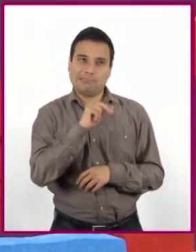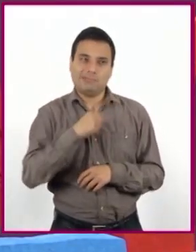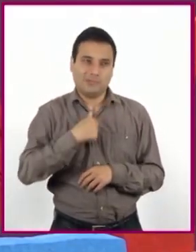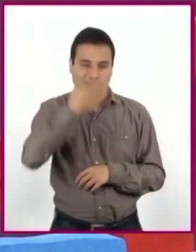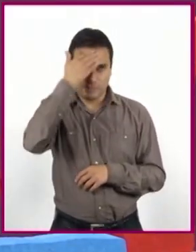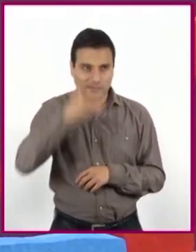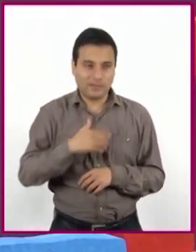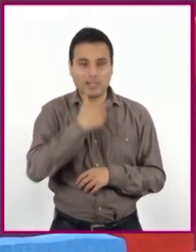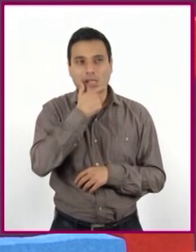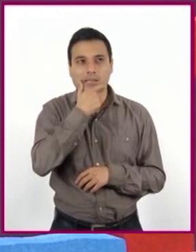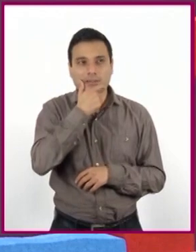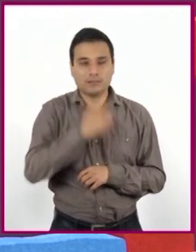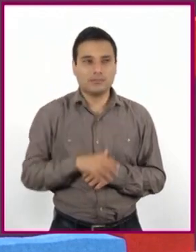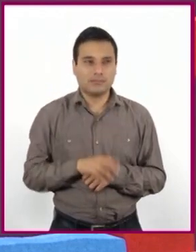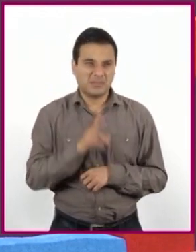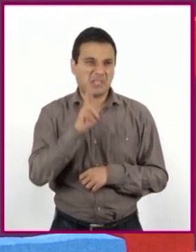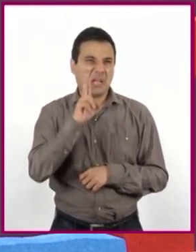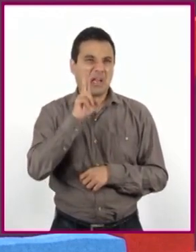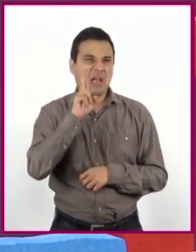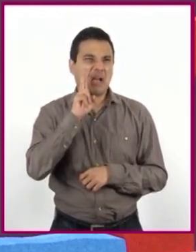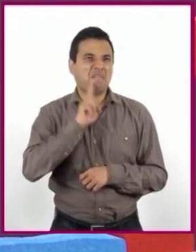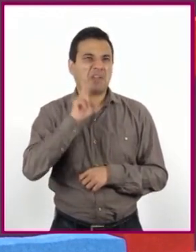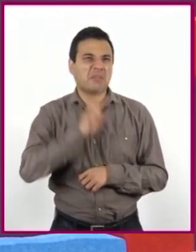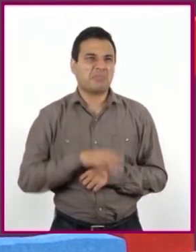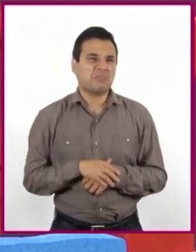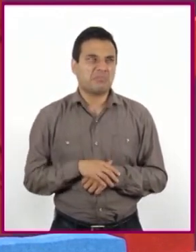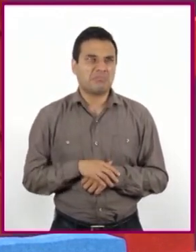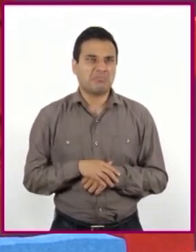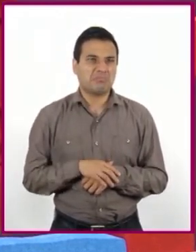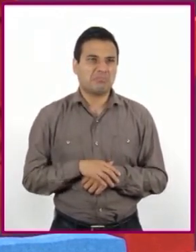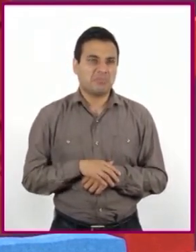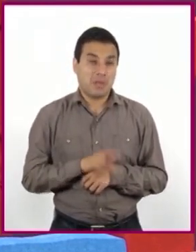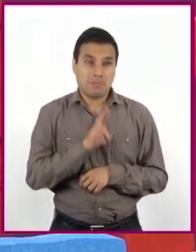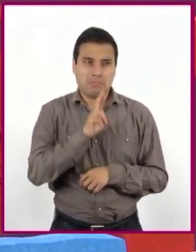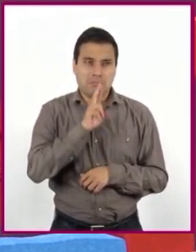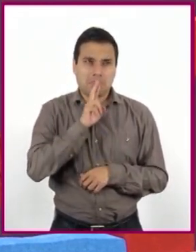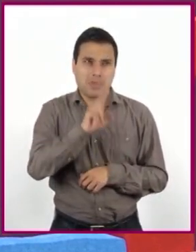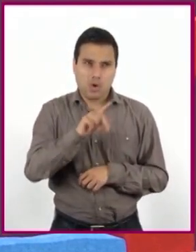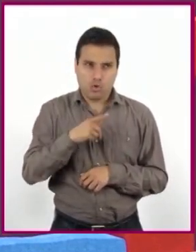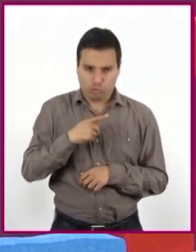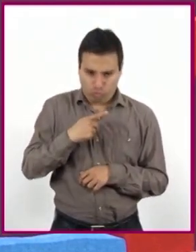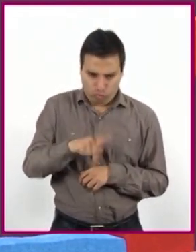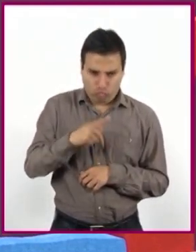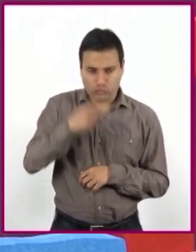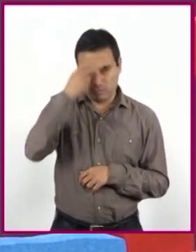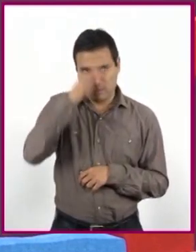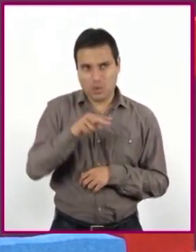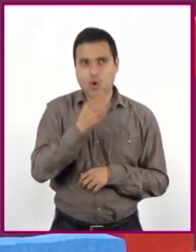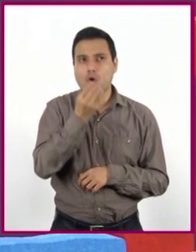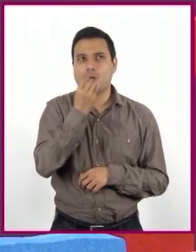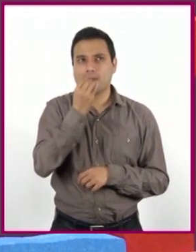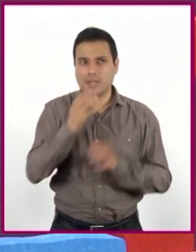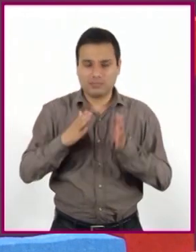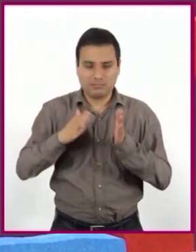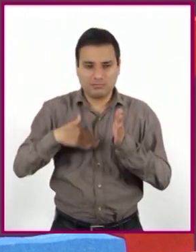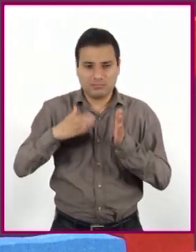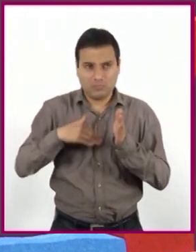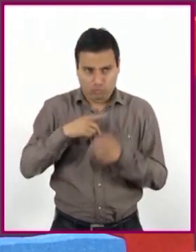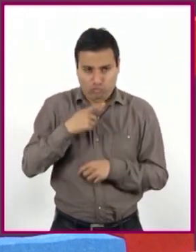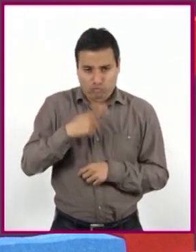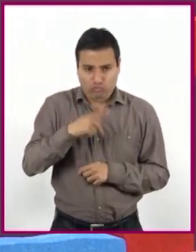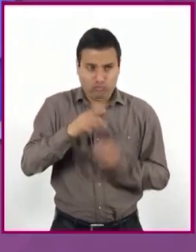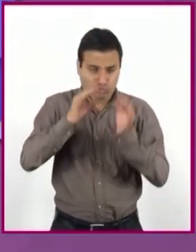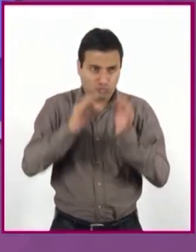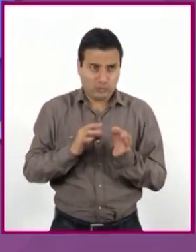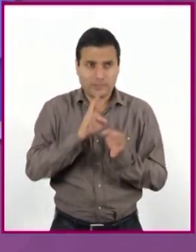resolver. Está complicado hacerlo y si mejor preparas algo de nuestra gastronomía mexicana y lo sorprendes con comida típica de